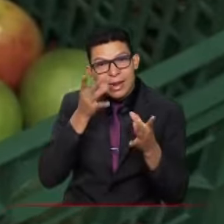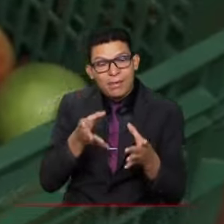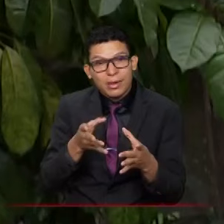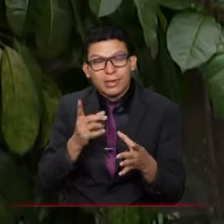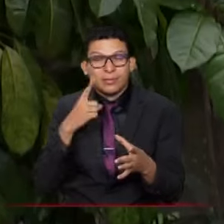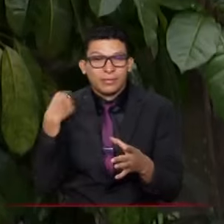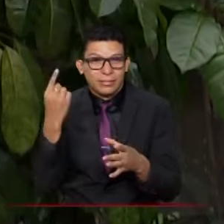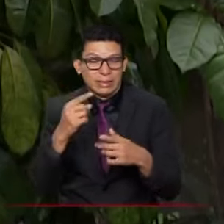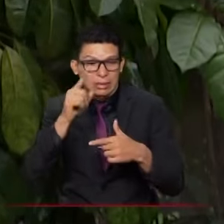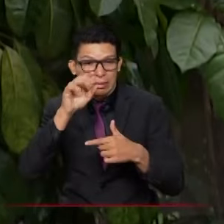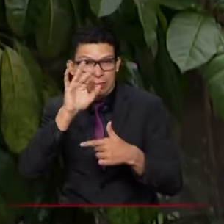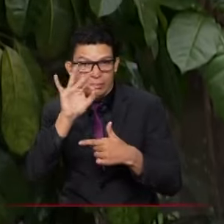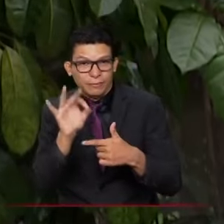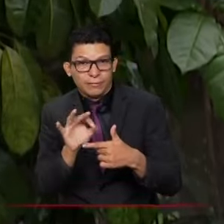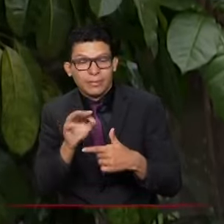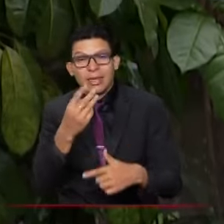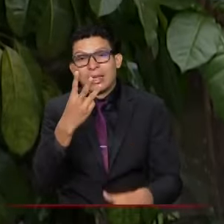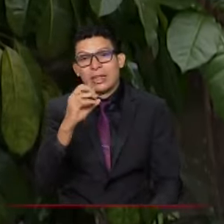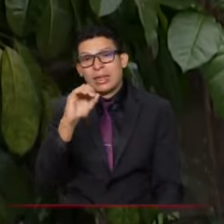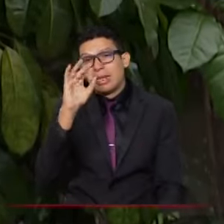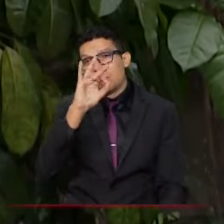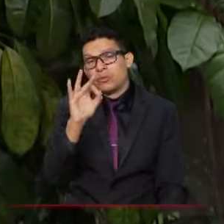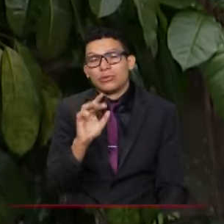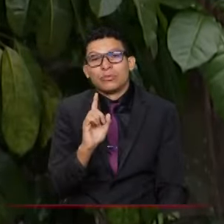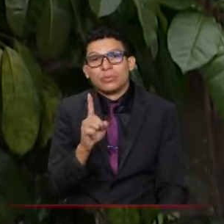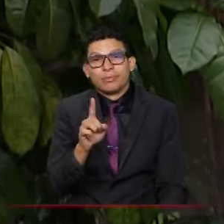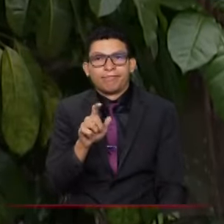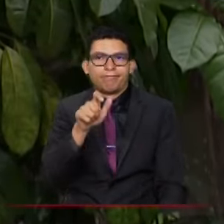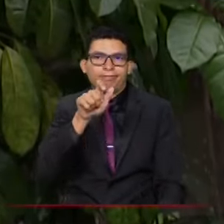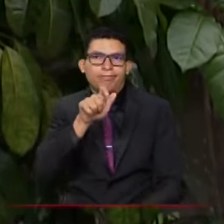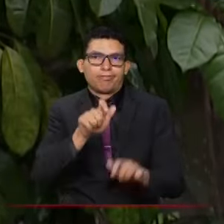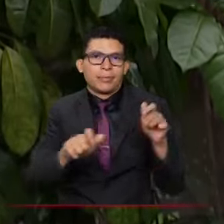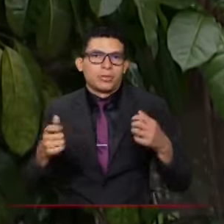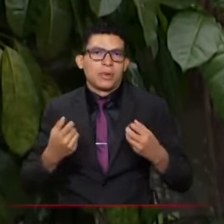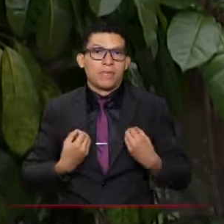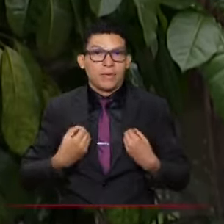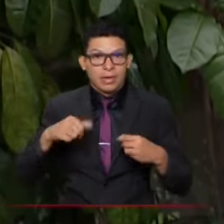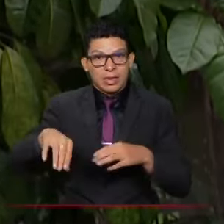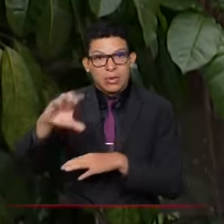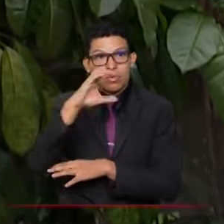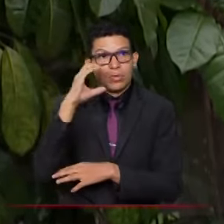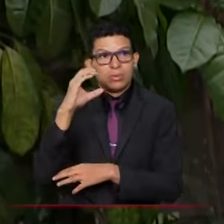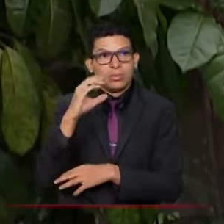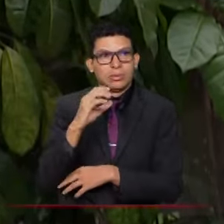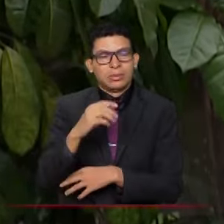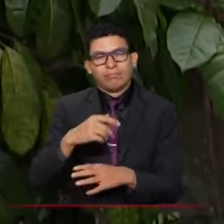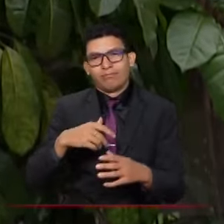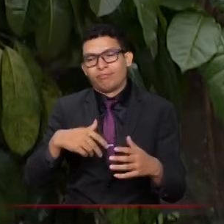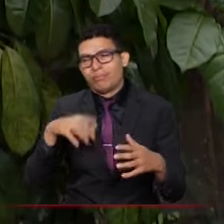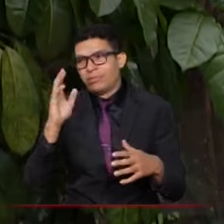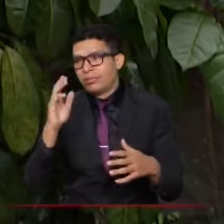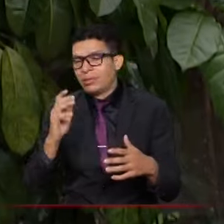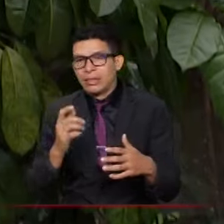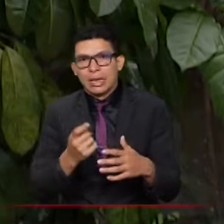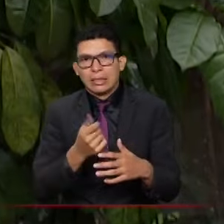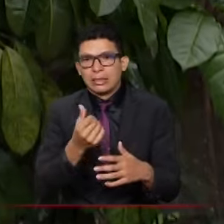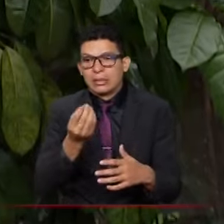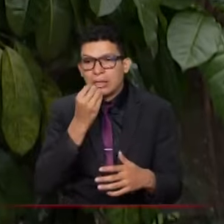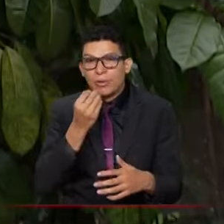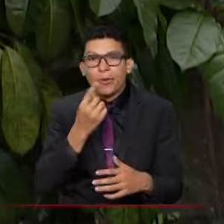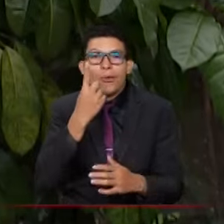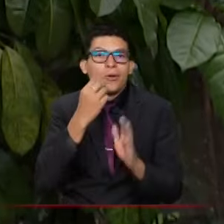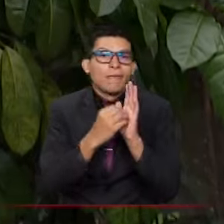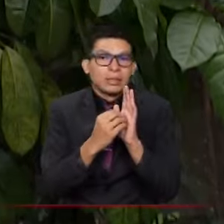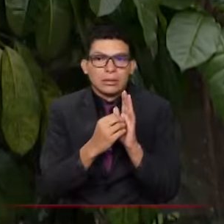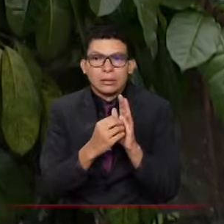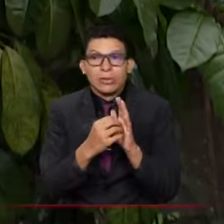según estadísticas, casi el 30% de los, digamos, de los habitantes de Colombia prácticamente comen una o dos veces